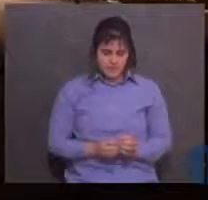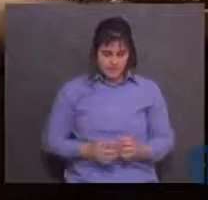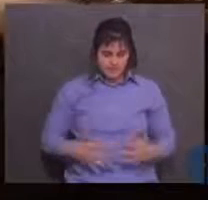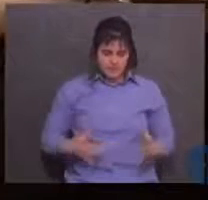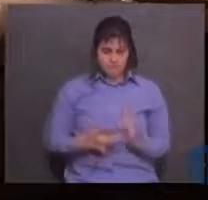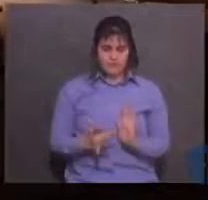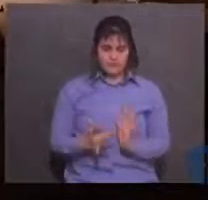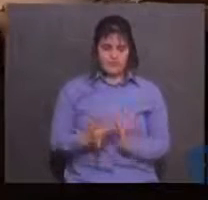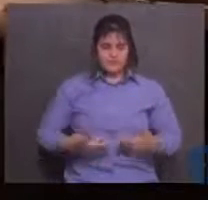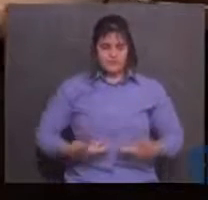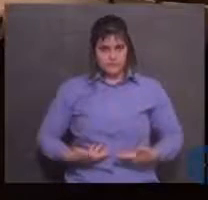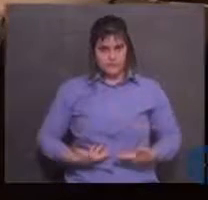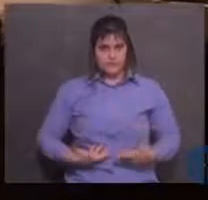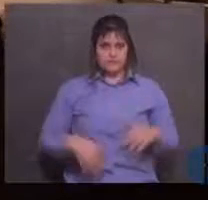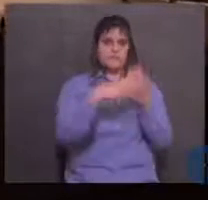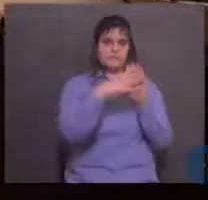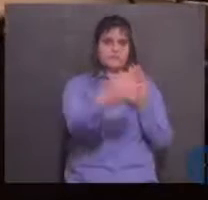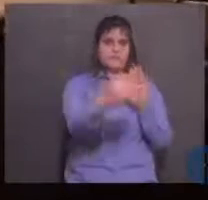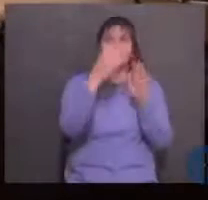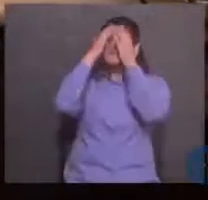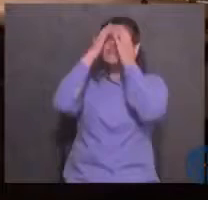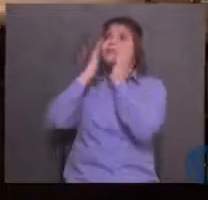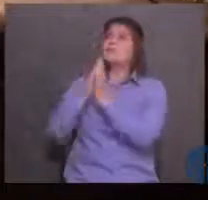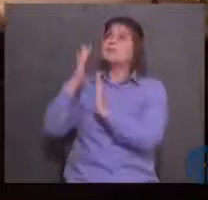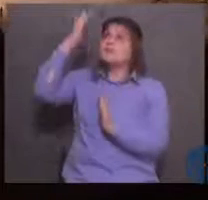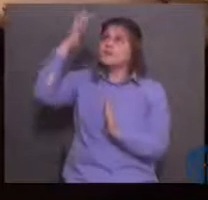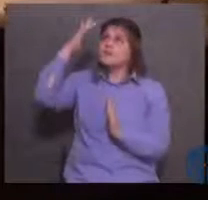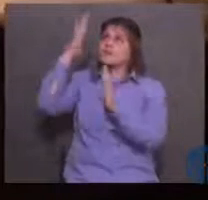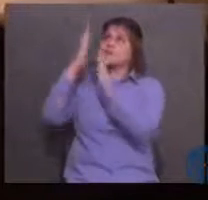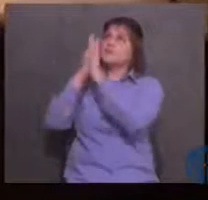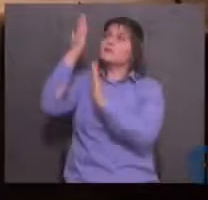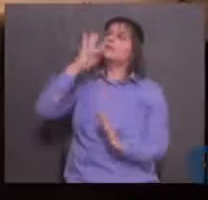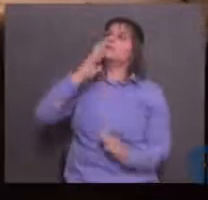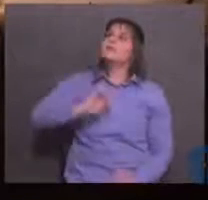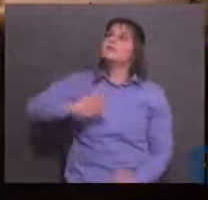sea el fruto de tu vientre, Jesús.